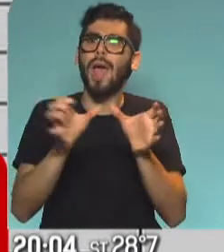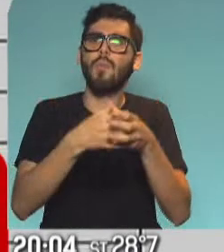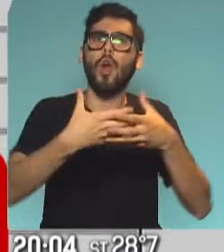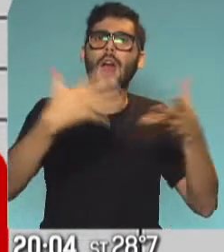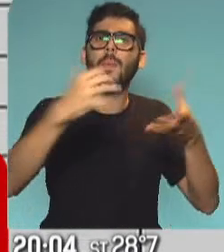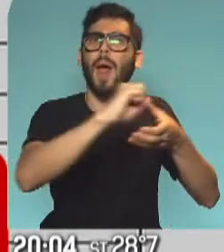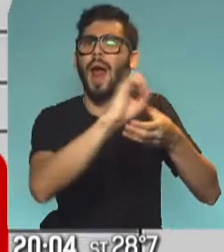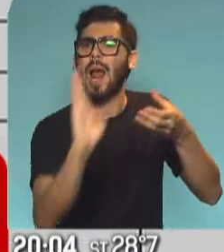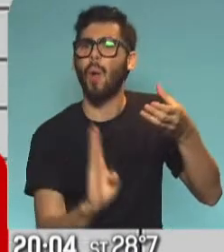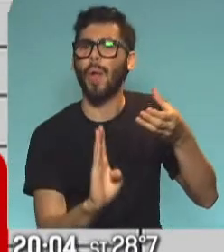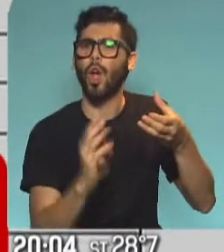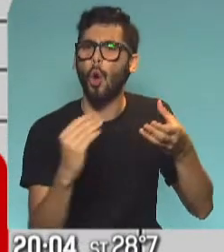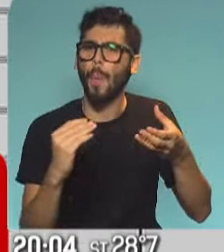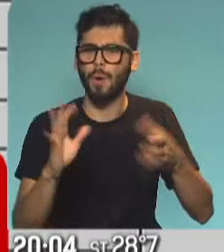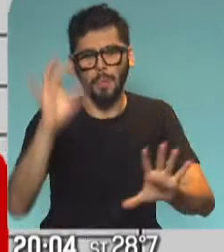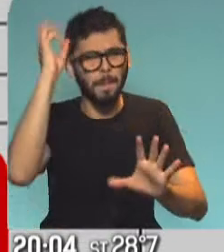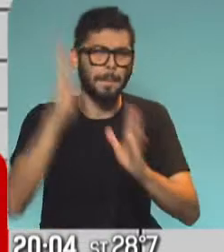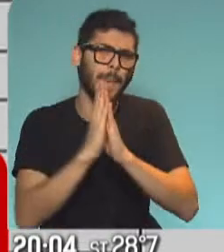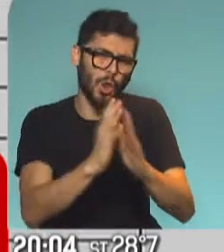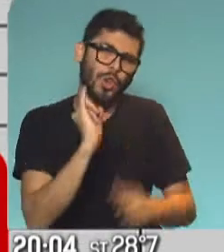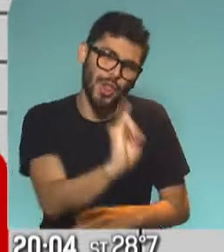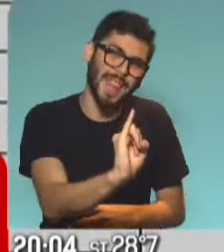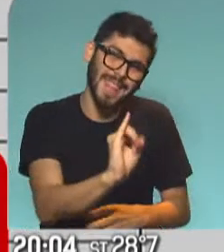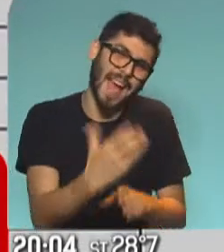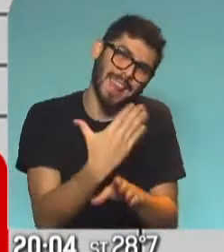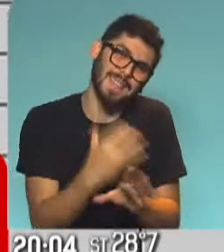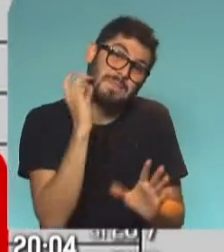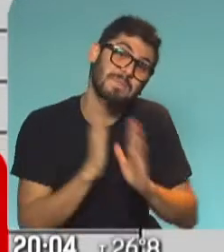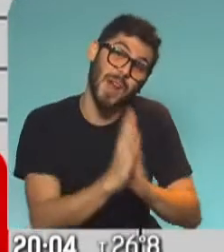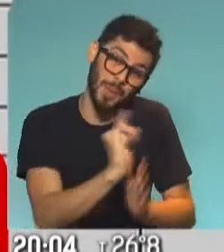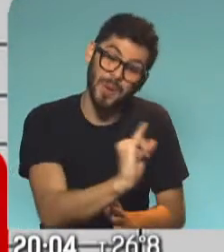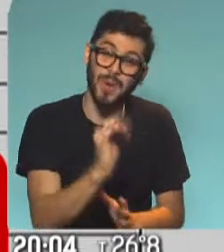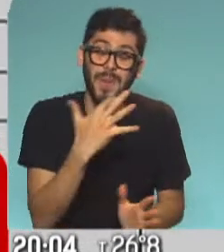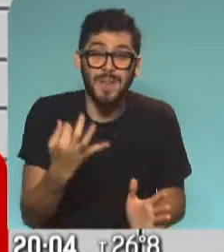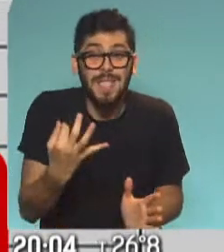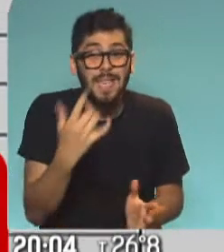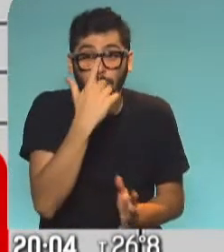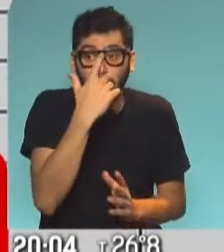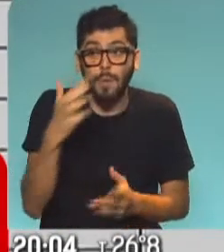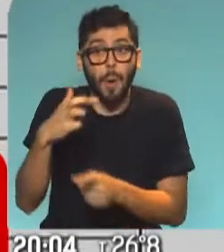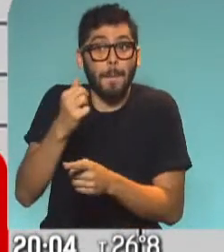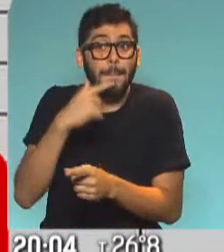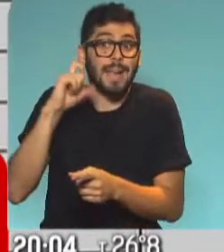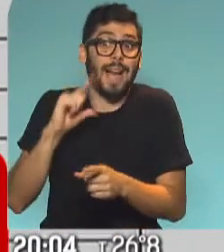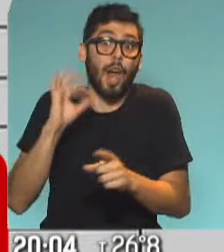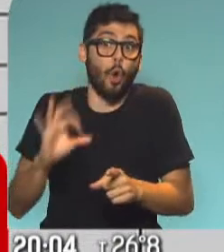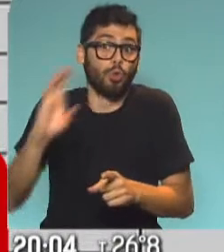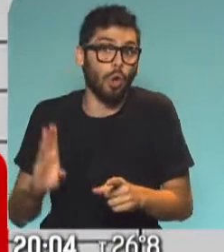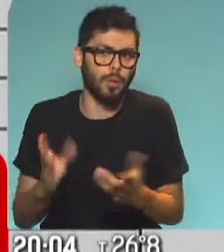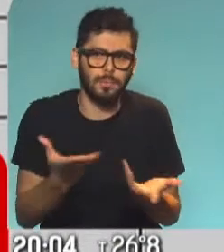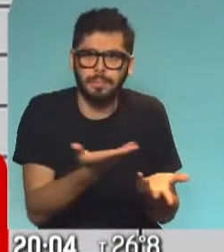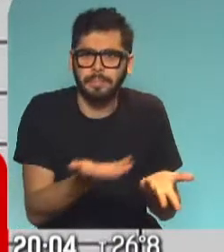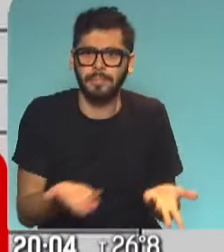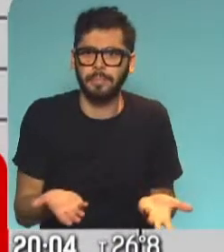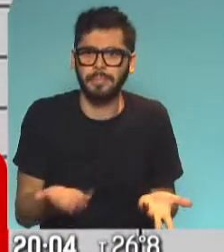otros ejemplos igual. Perdón, sí, te pedí disculpas antes, Nico. Pero es cierto, es algo llamativo con lo que